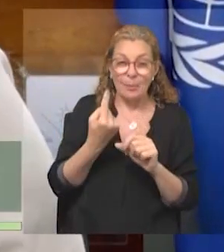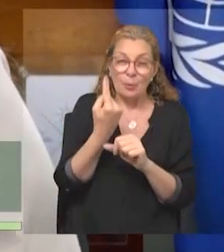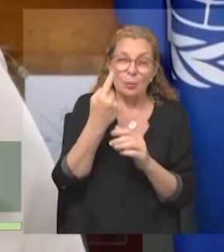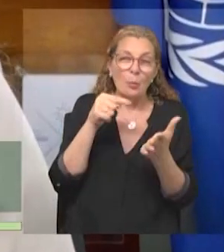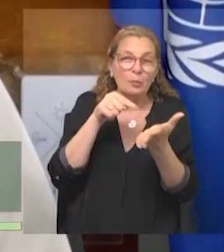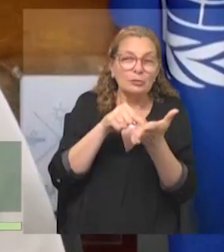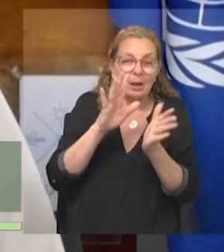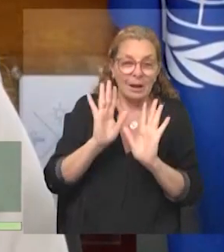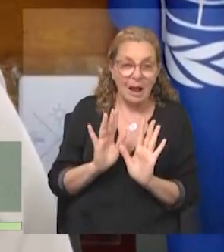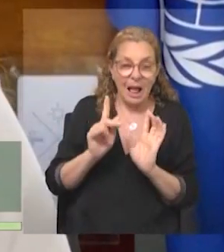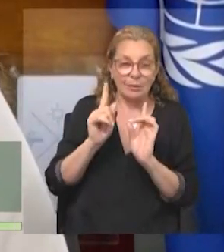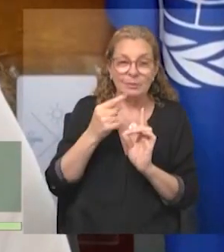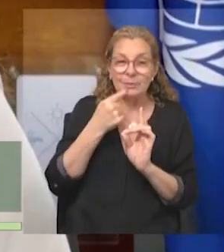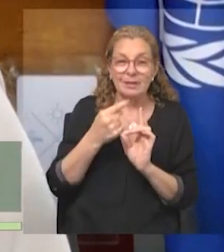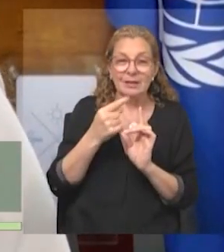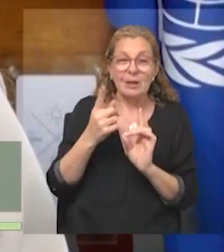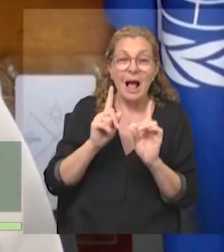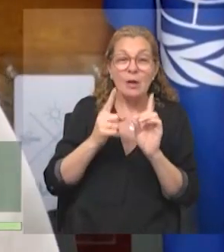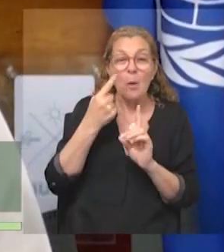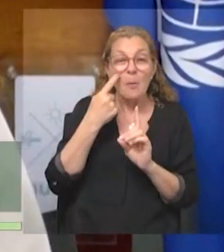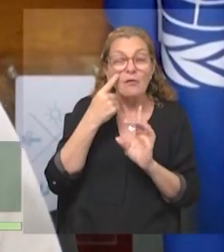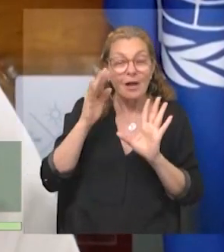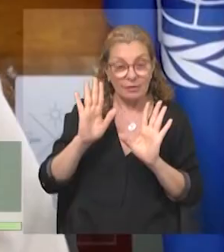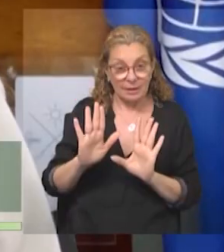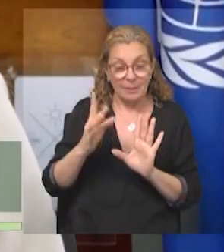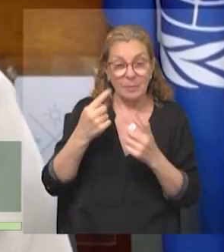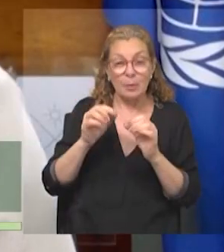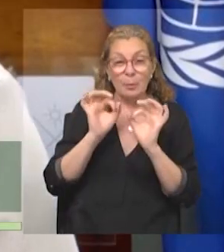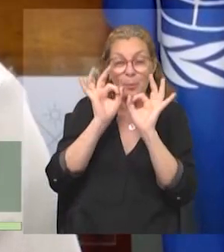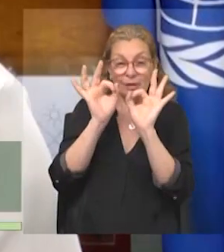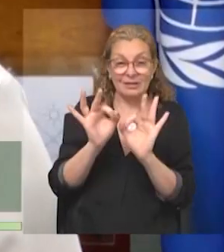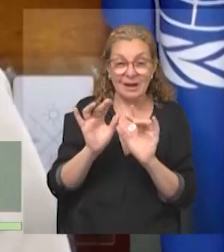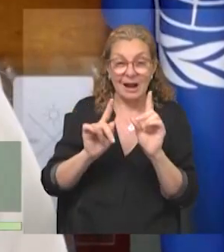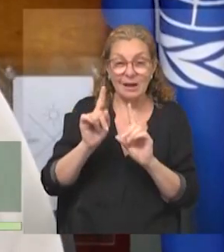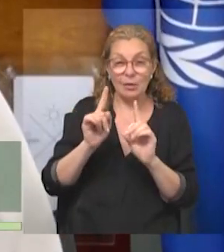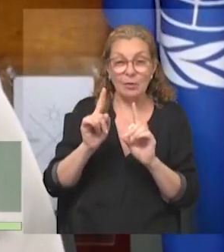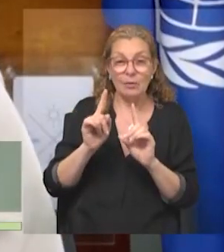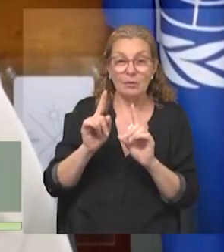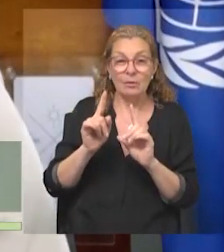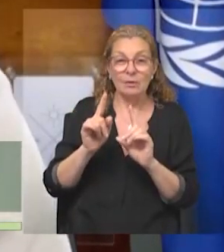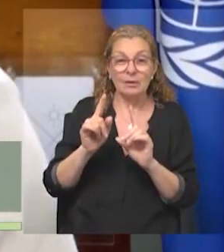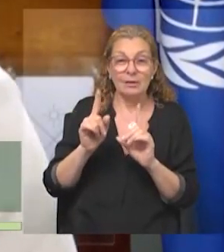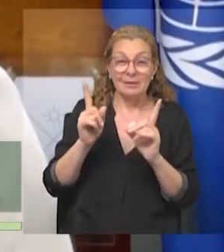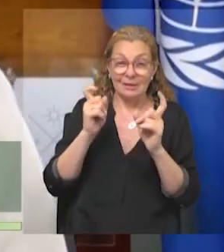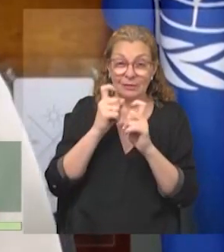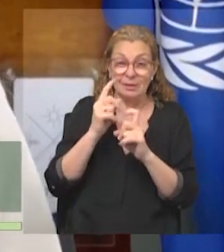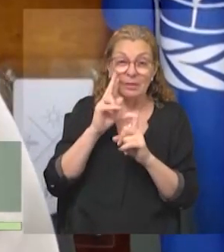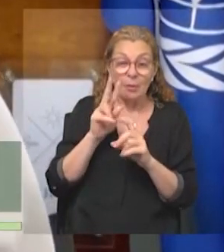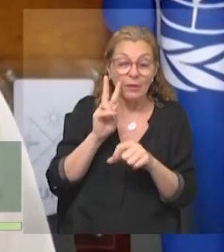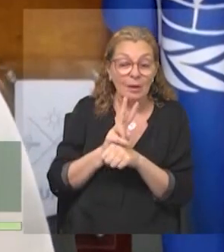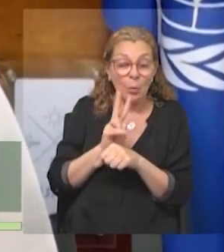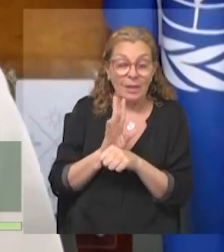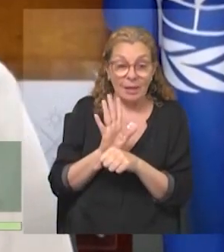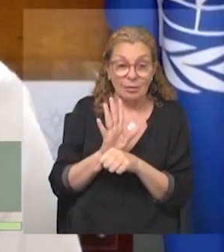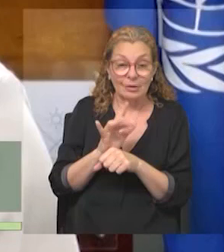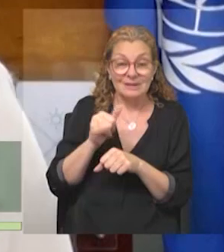eh lo estamos manejando como una probabilidad y podría llegar a generarse algún nivel de riesgo que este que bueno que eso lo estamos monitoreando